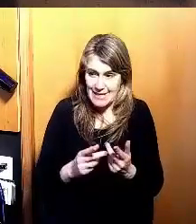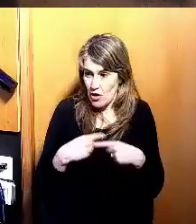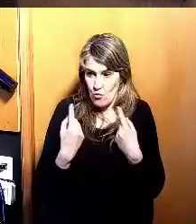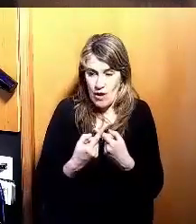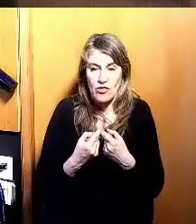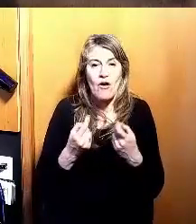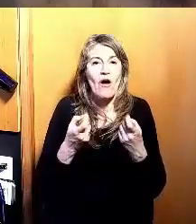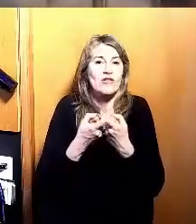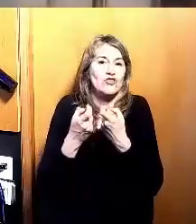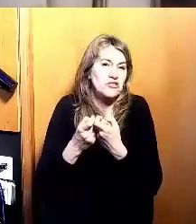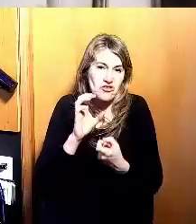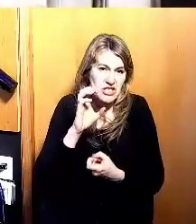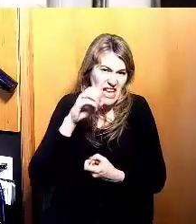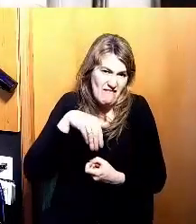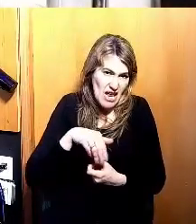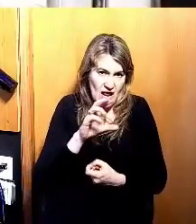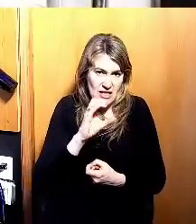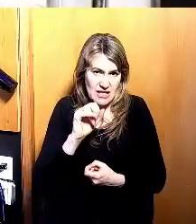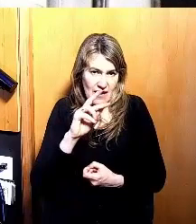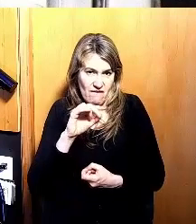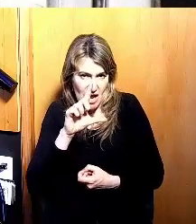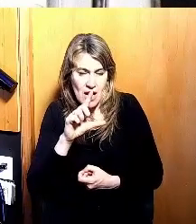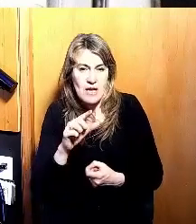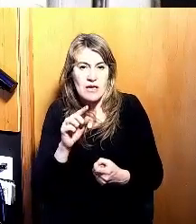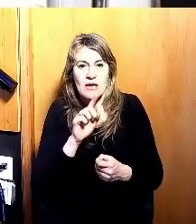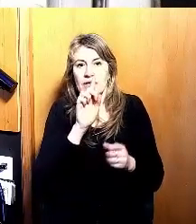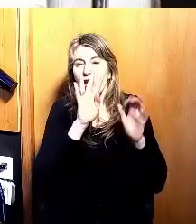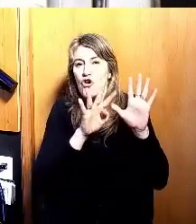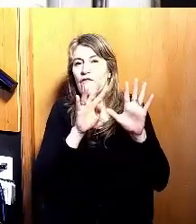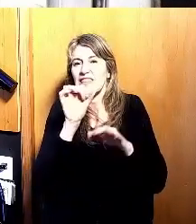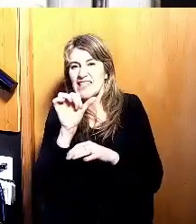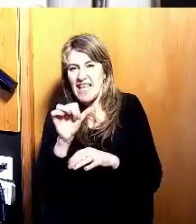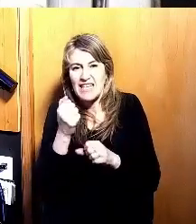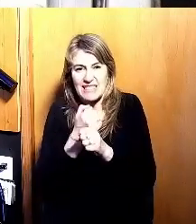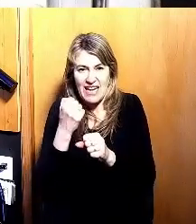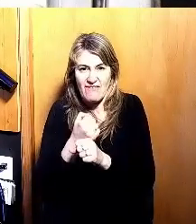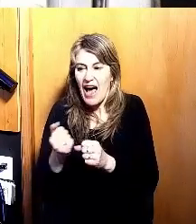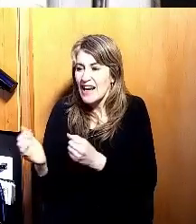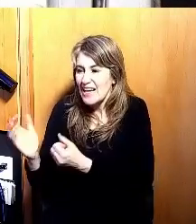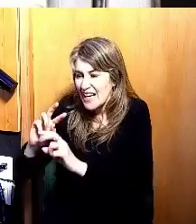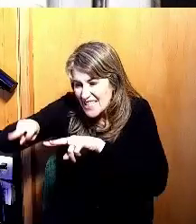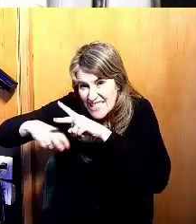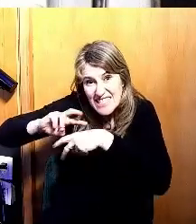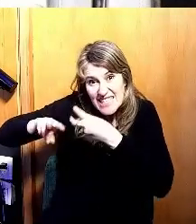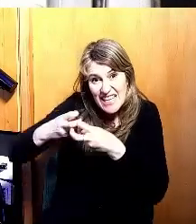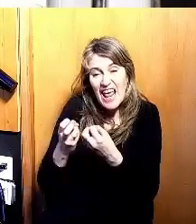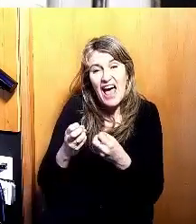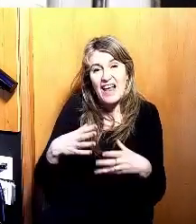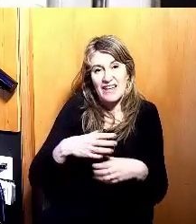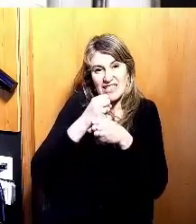sociedad civil, trabaja desde el 96 promoviendo la reducción y reciclaje de residuos en base a la economía